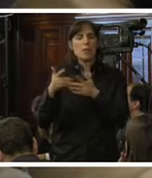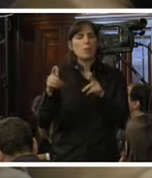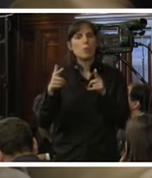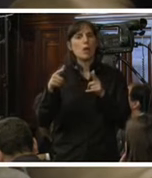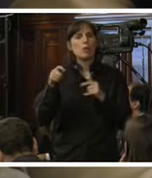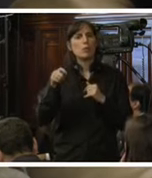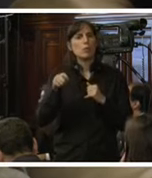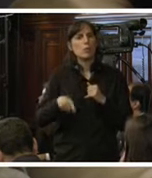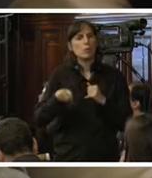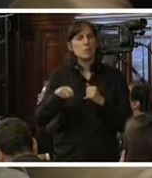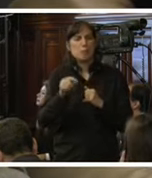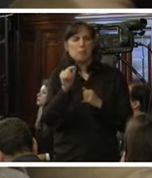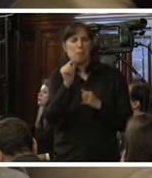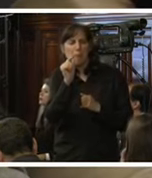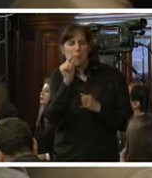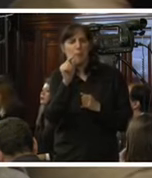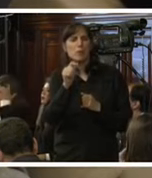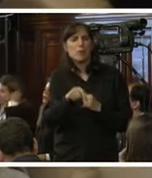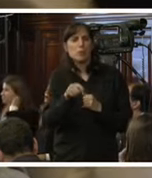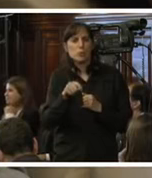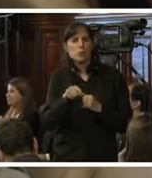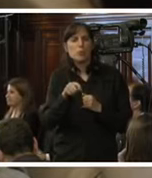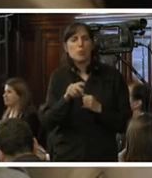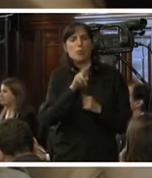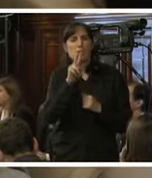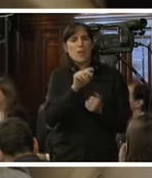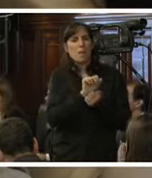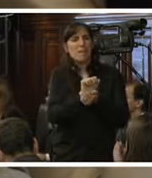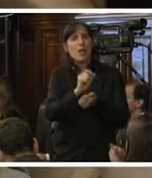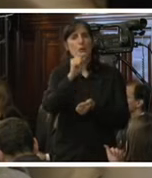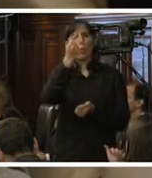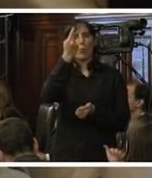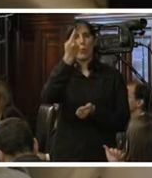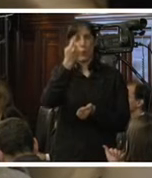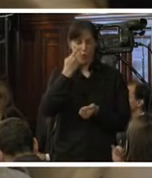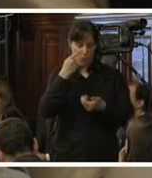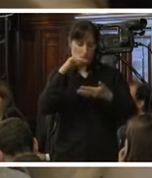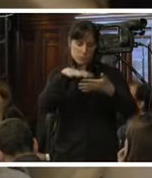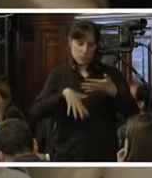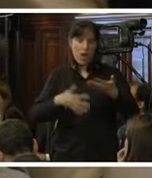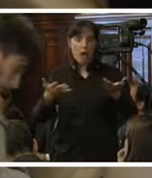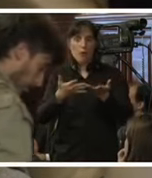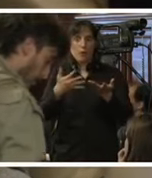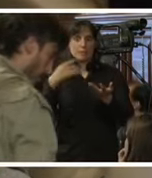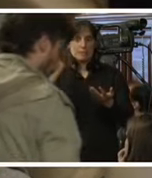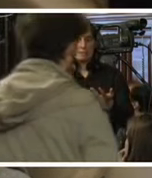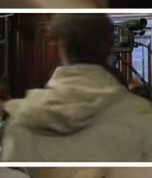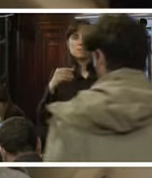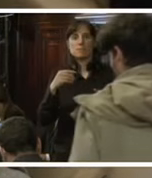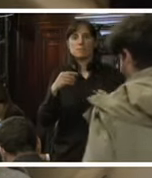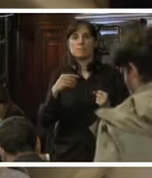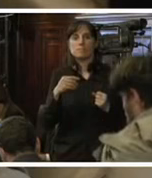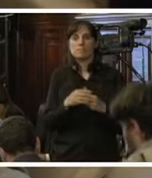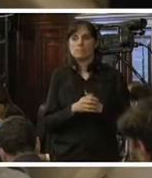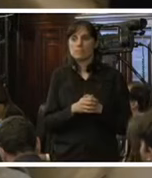en este estudio. Por ejemplo, la Unidad Penal 1, estoy mirando acá rápidamente, dice archivo, investigación,